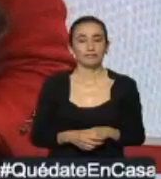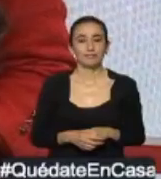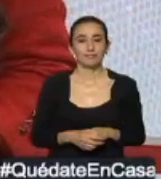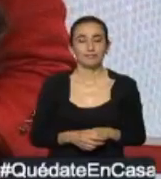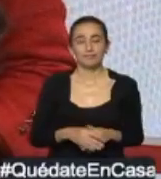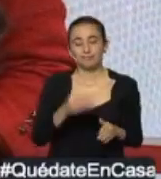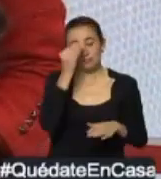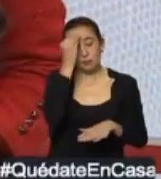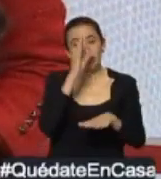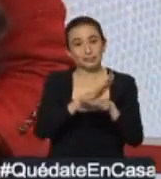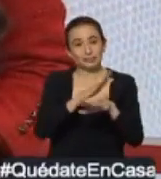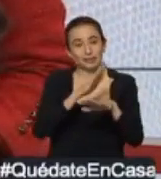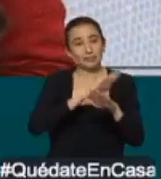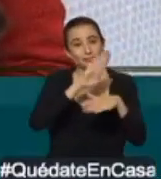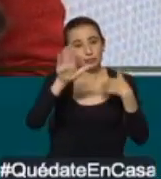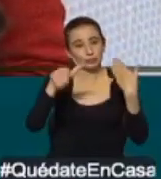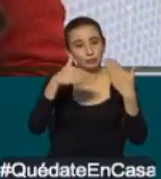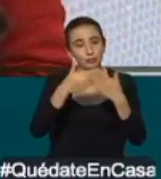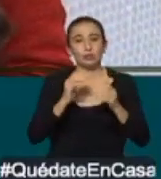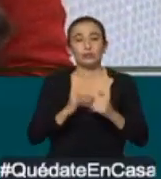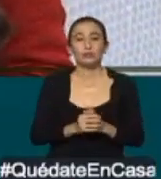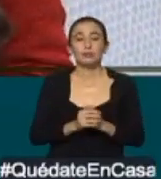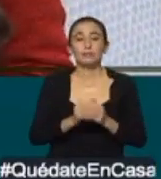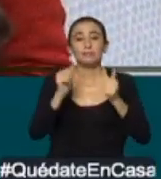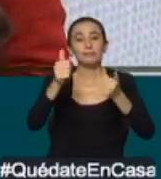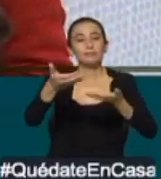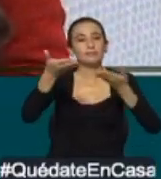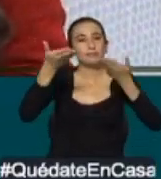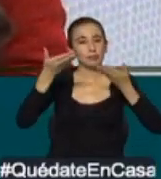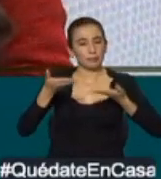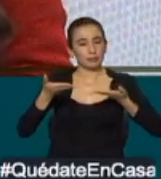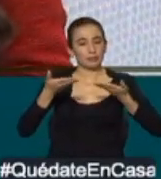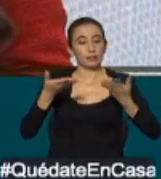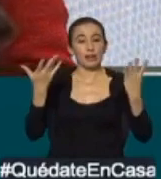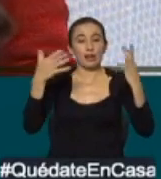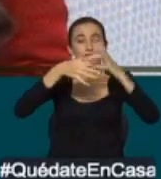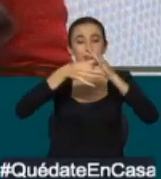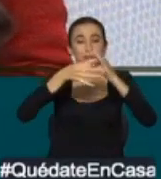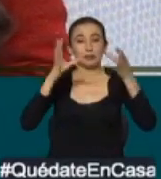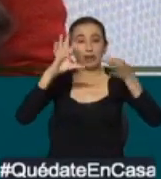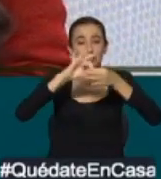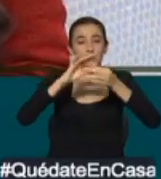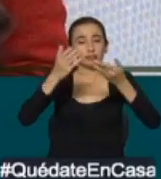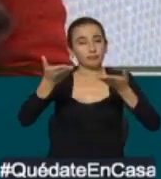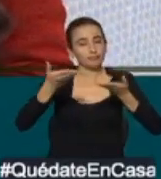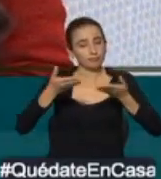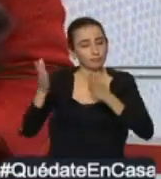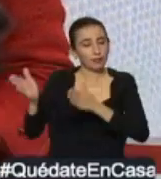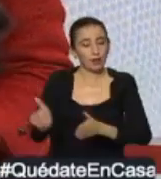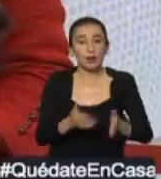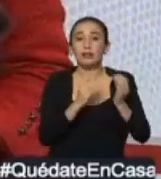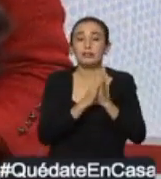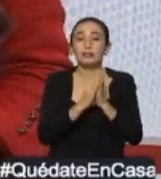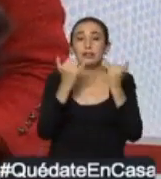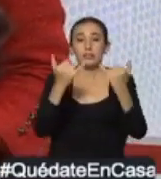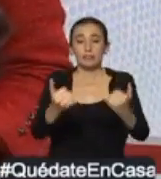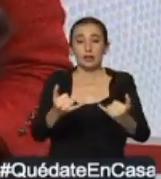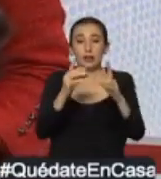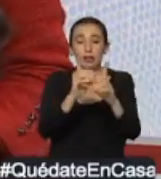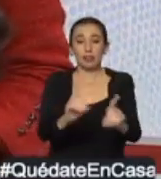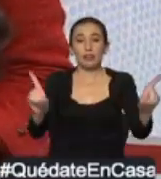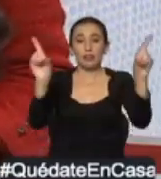buenas tardes con toda la ciudadanía y les damos la bienvenida a esta cadena nacional para conocer una actualización de cifras de kobe